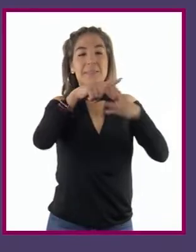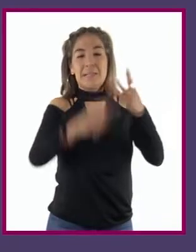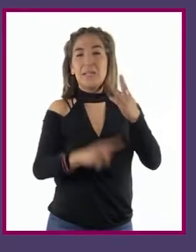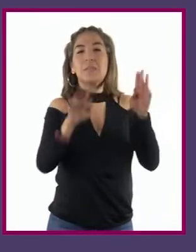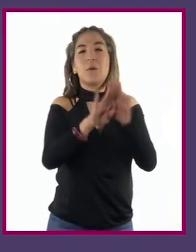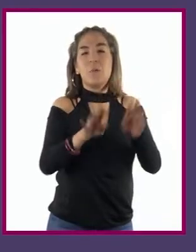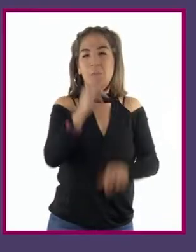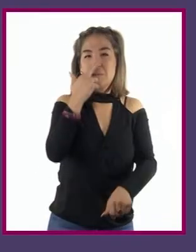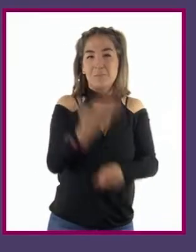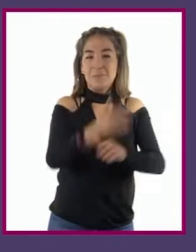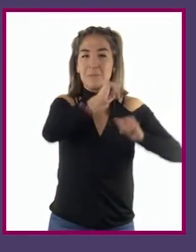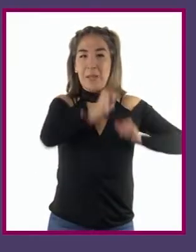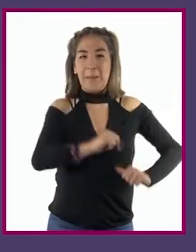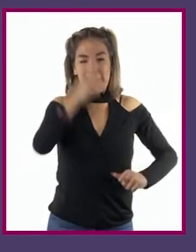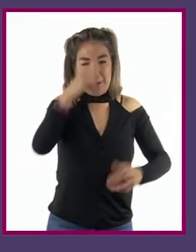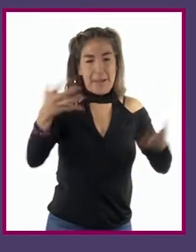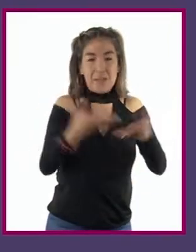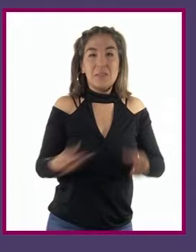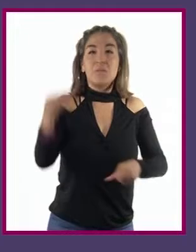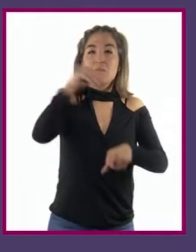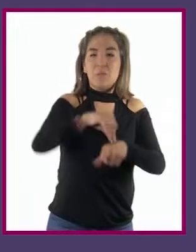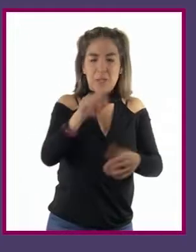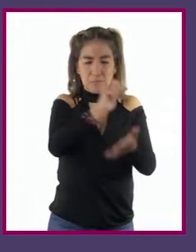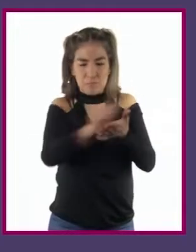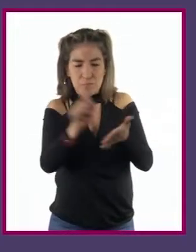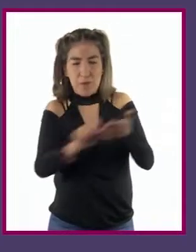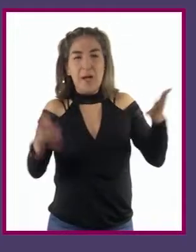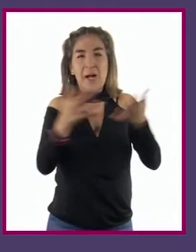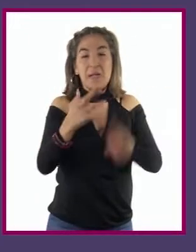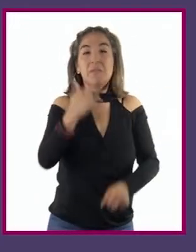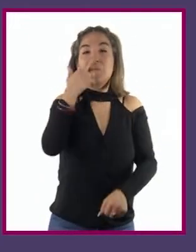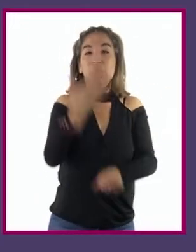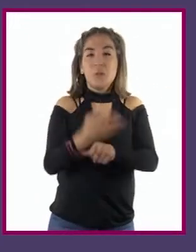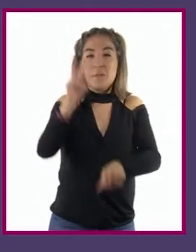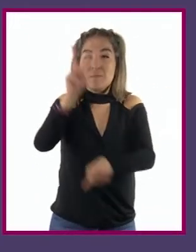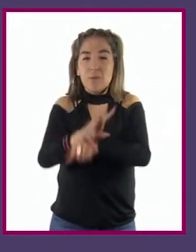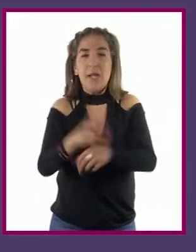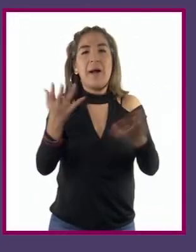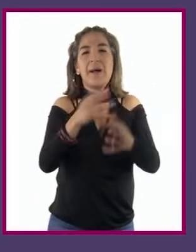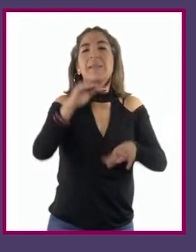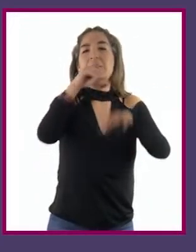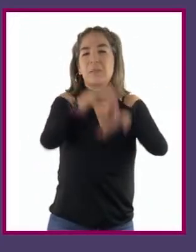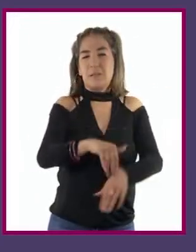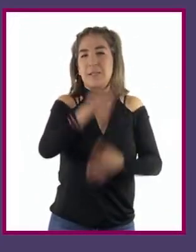que se encargan de elaborar, aplicar y supervisar el cumplimiento de las leyes.